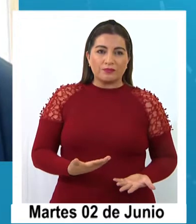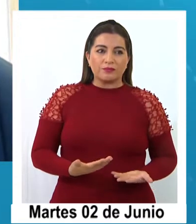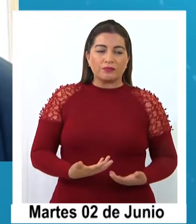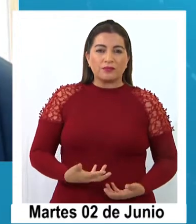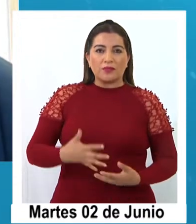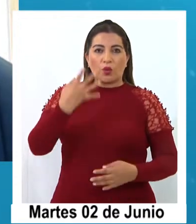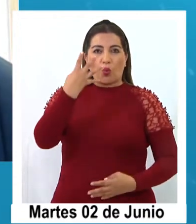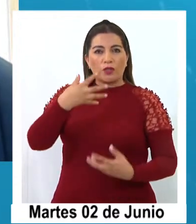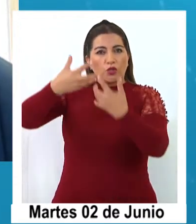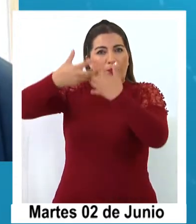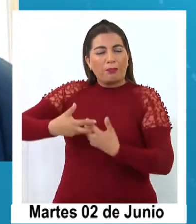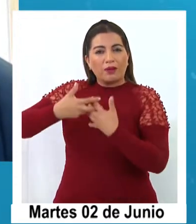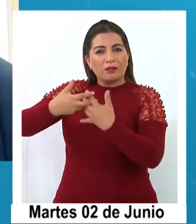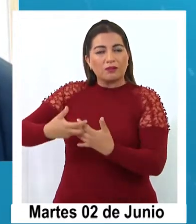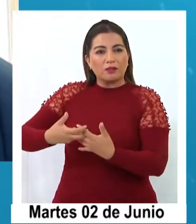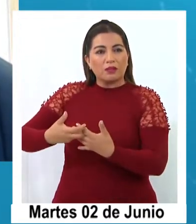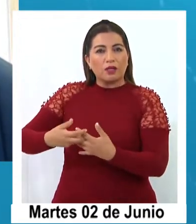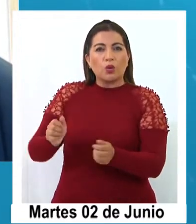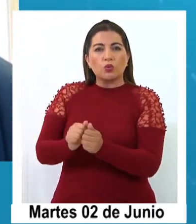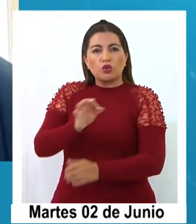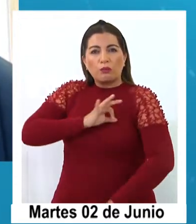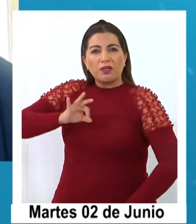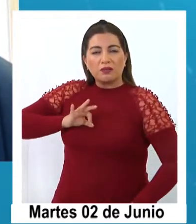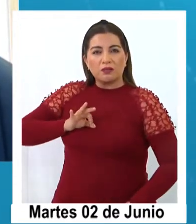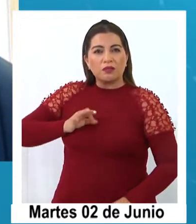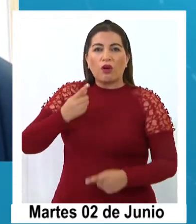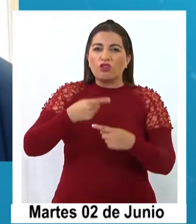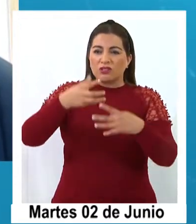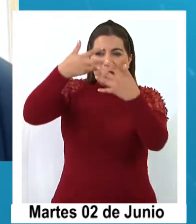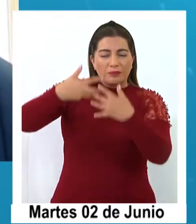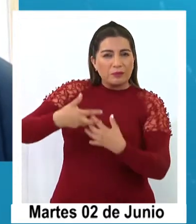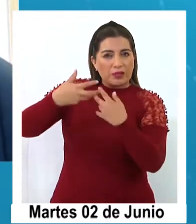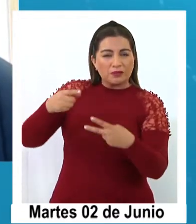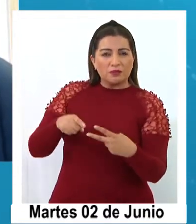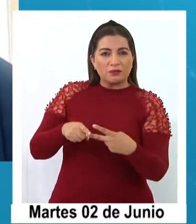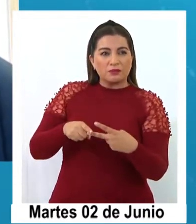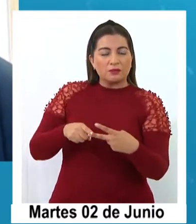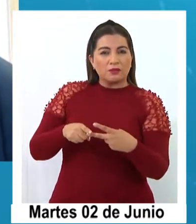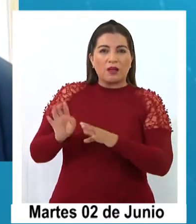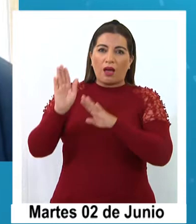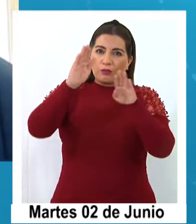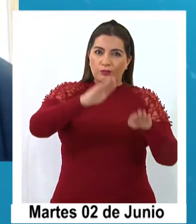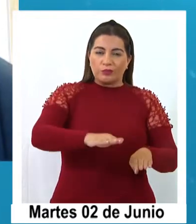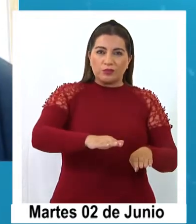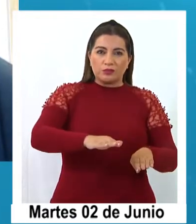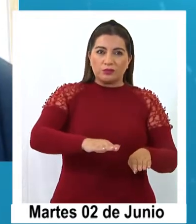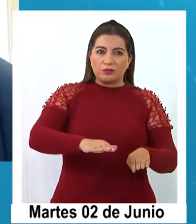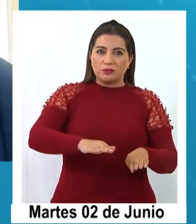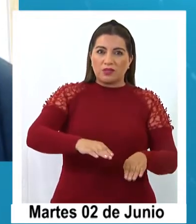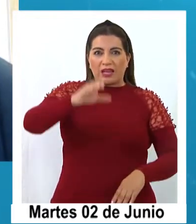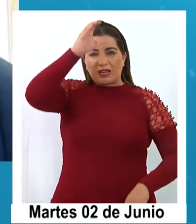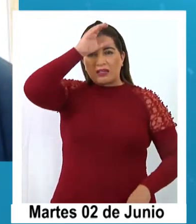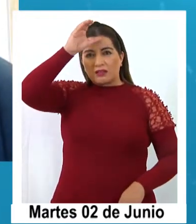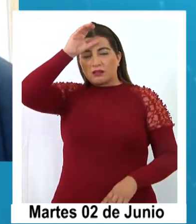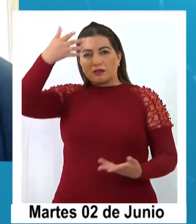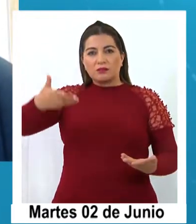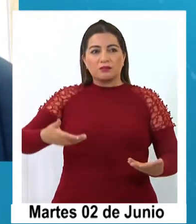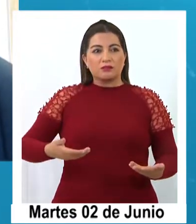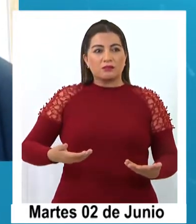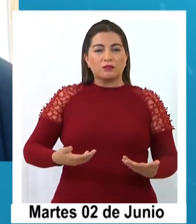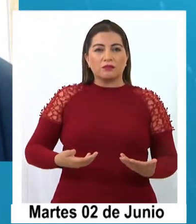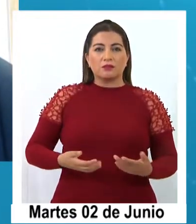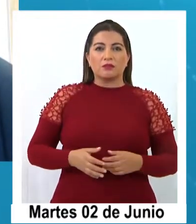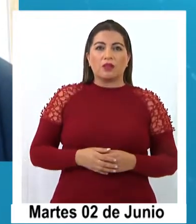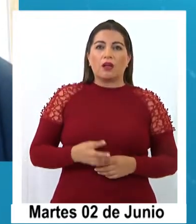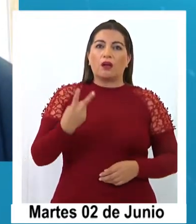cuatro máquinas que llegaron con el ministro, otras máquinas que aportó una de las clínicas, y bueno, de cuatro